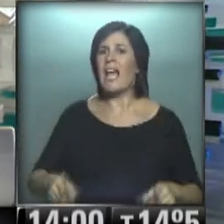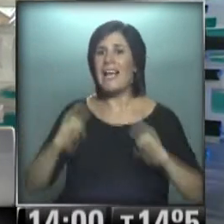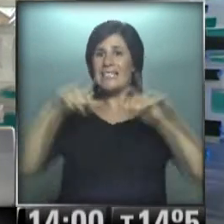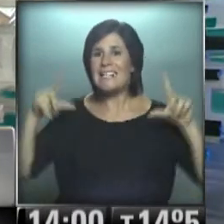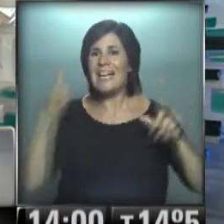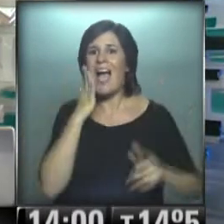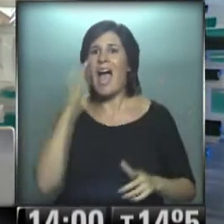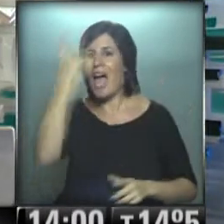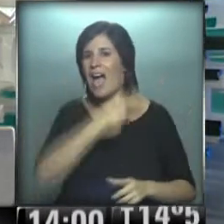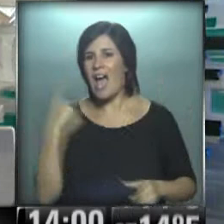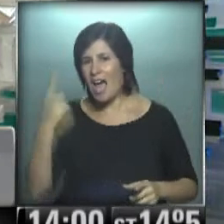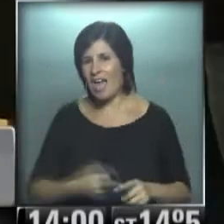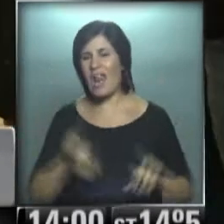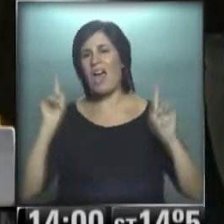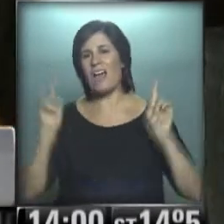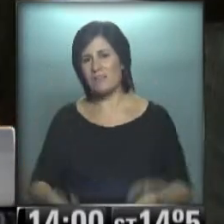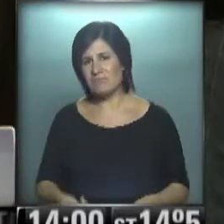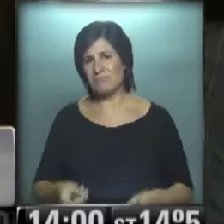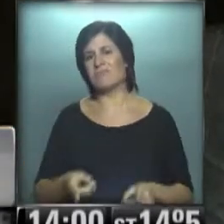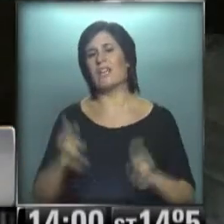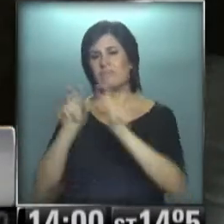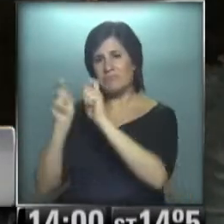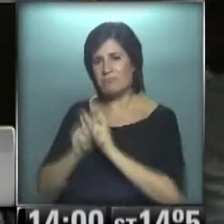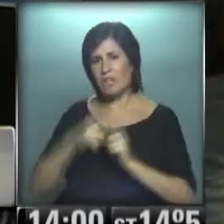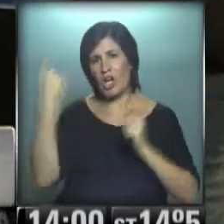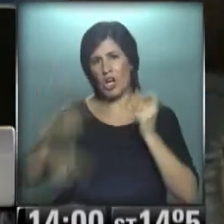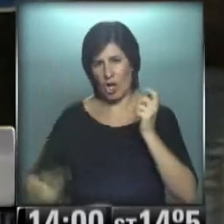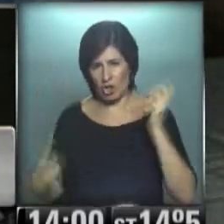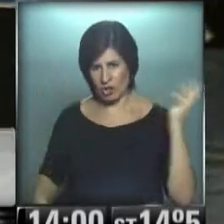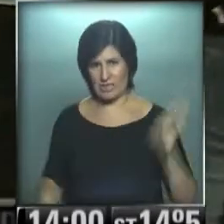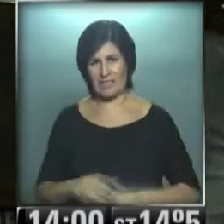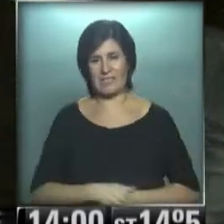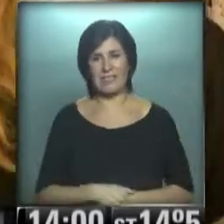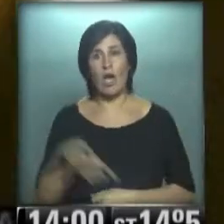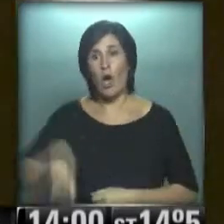una cita que es ineludible para los amantes del arte. Arte Va hoy termina aquí en La Rural.